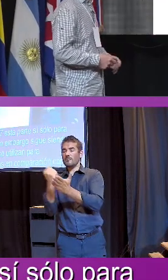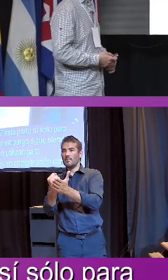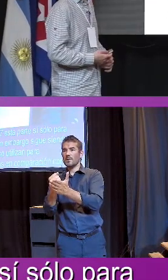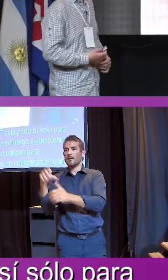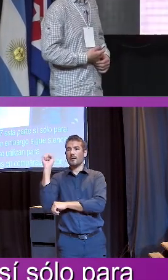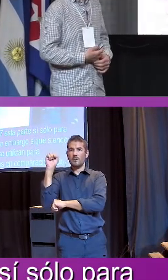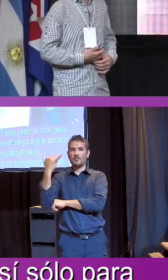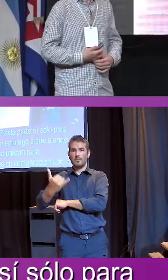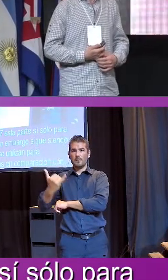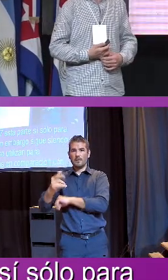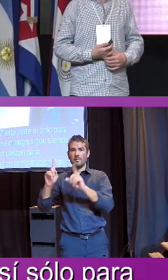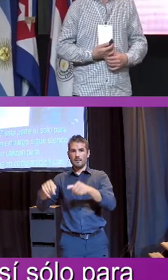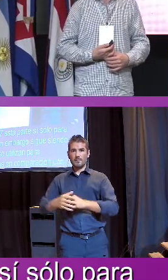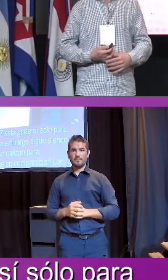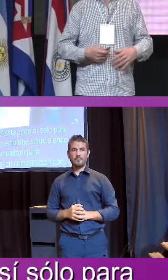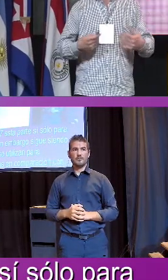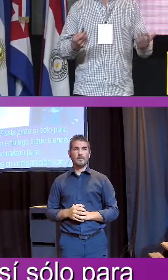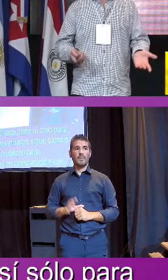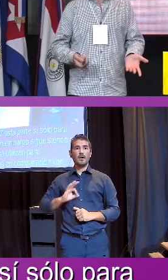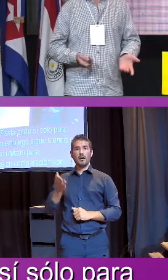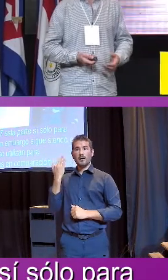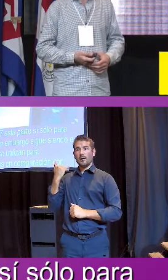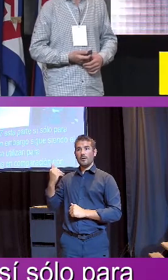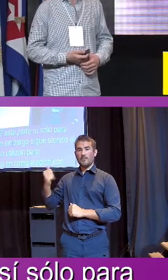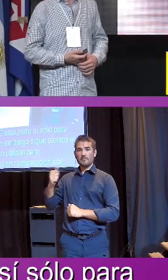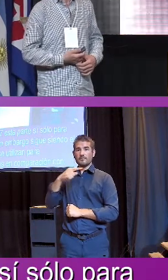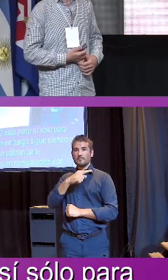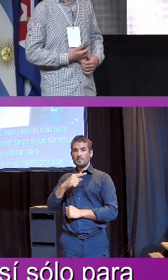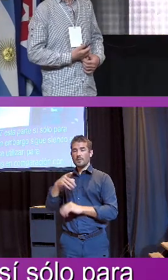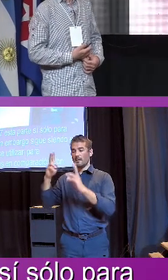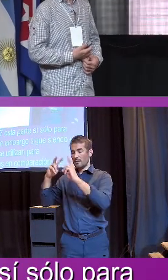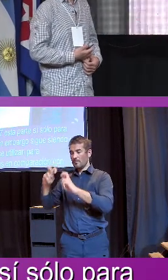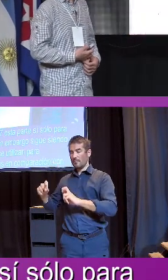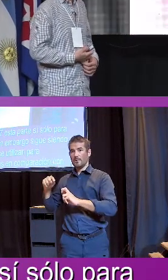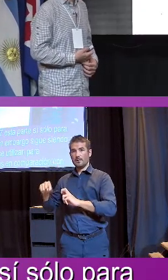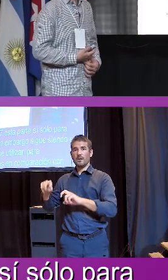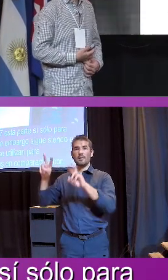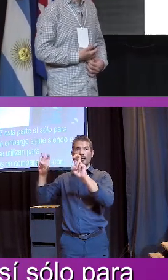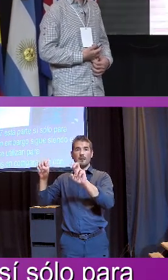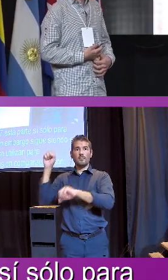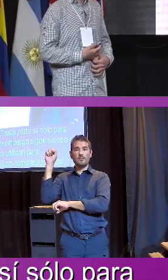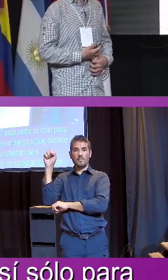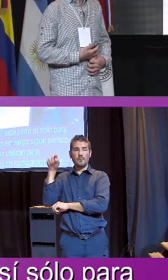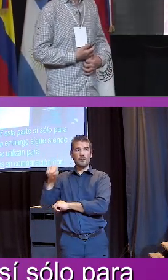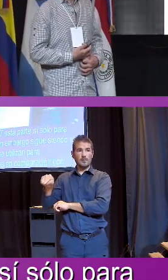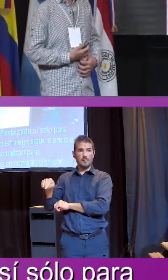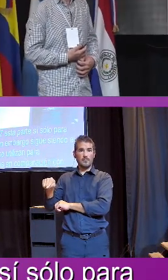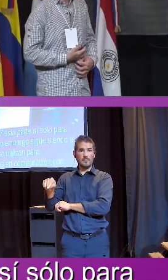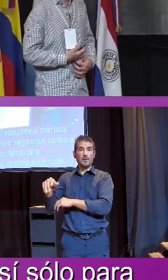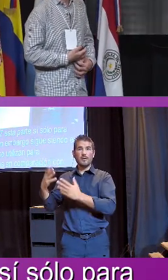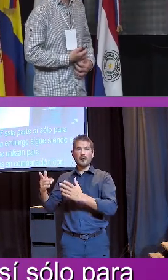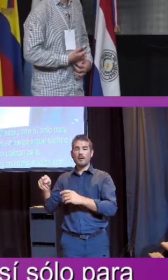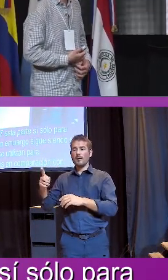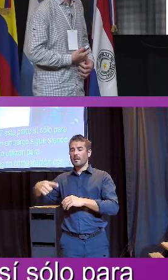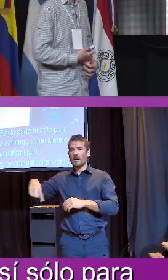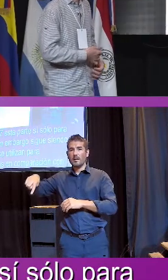Este estudio que salió a fin del año pasado habla de un caso de autismo cada 40 niños y adolescentes